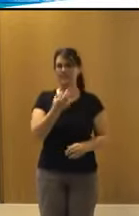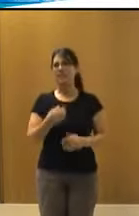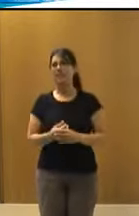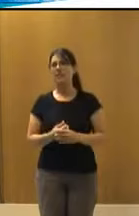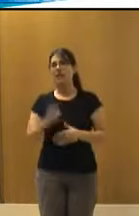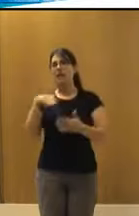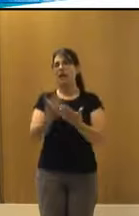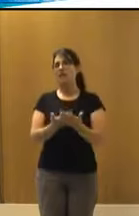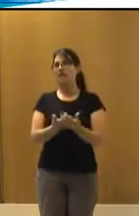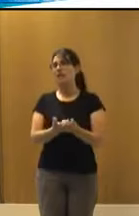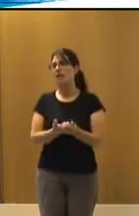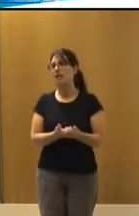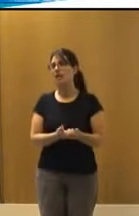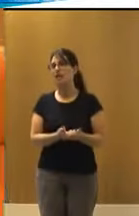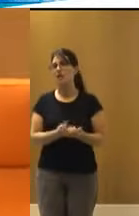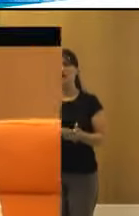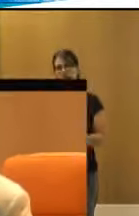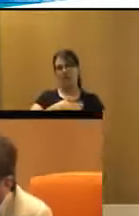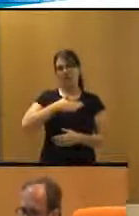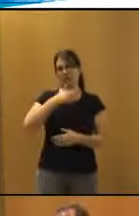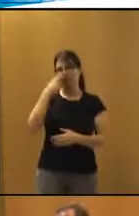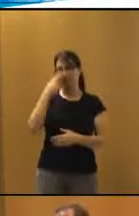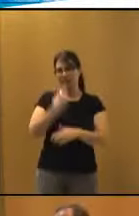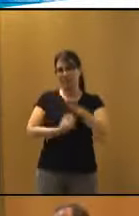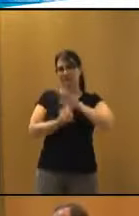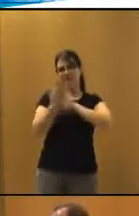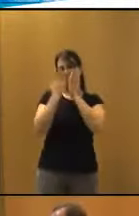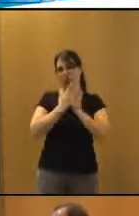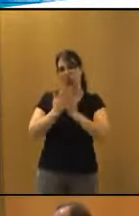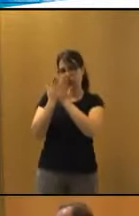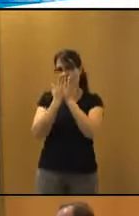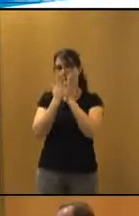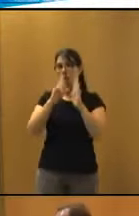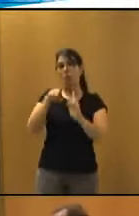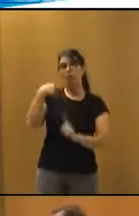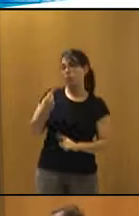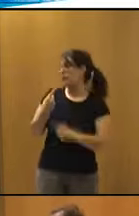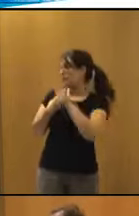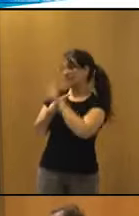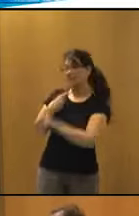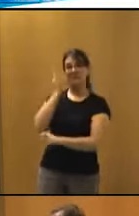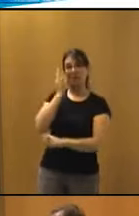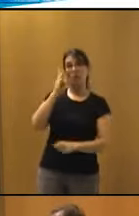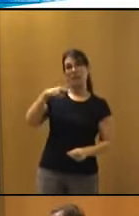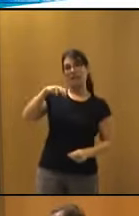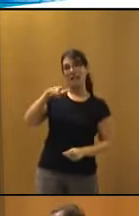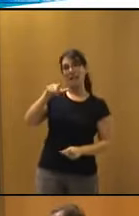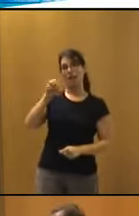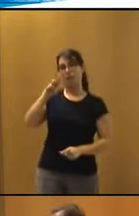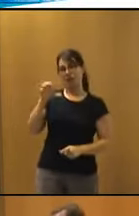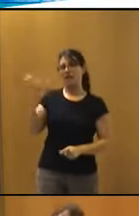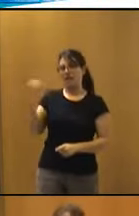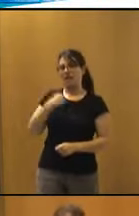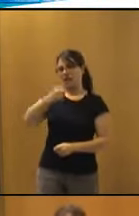hacemos y un poco el interés que hemos tenido en este estudio. Pero Penélope será la persona que os va a